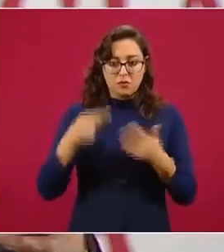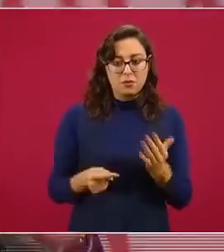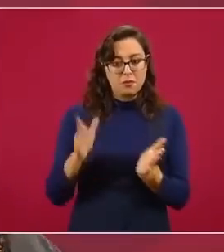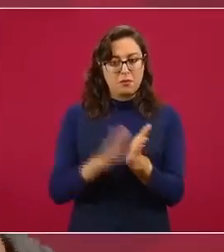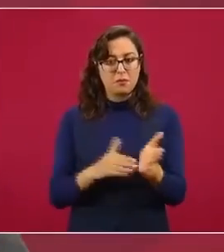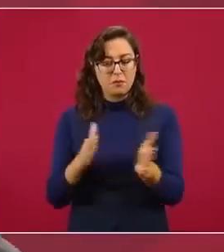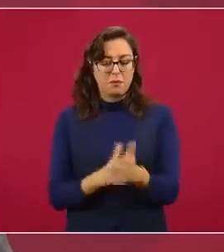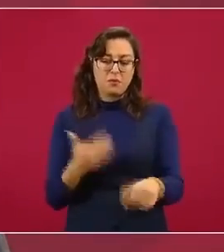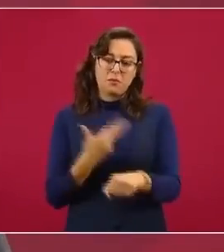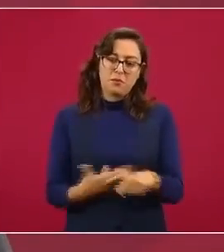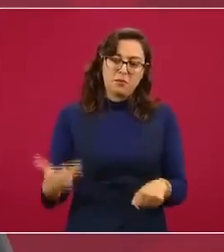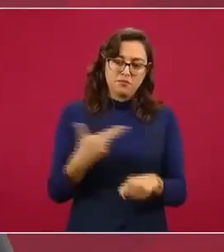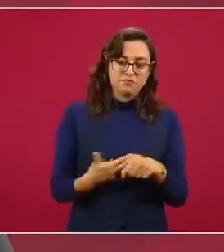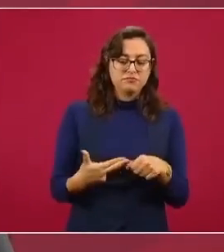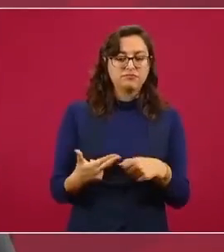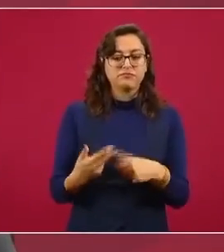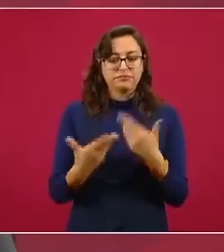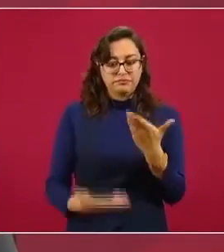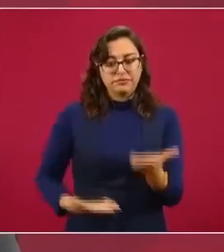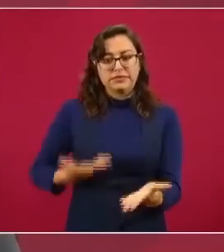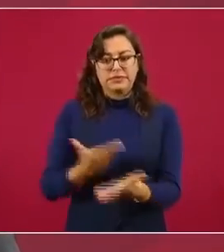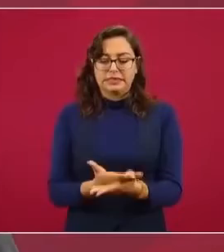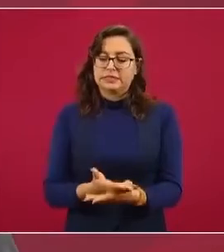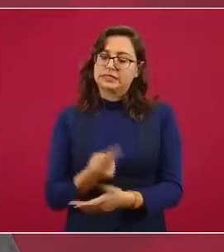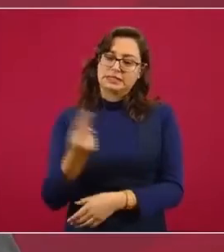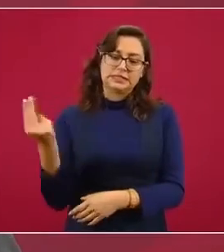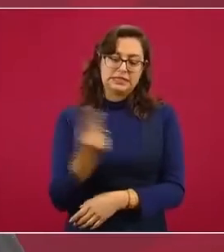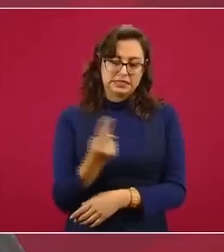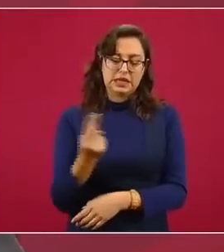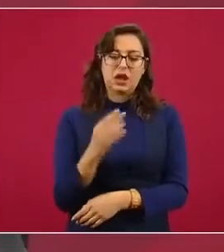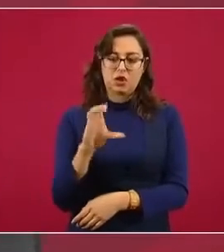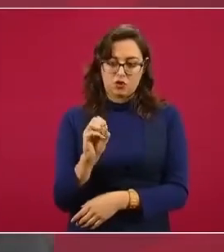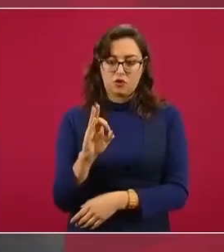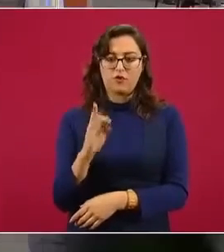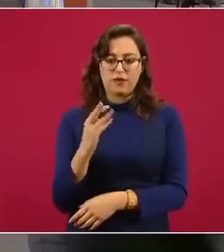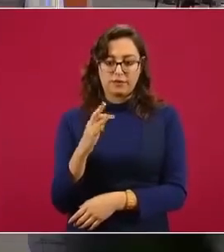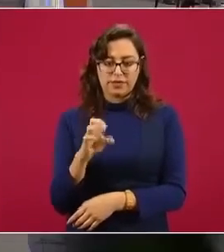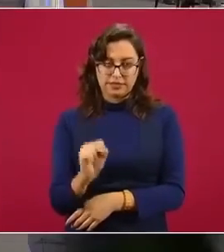documentos o manuales que les pide COFEPRIS.